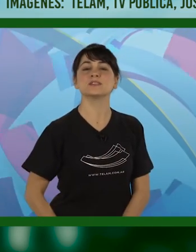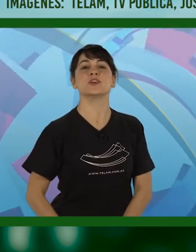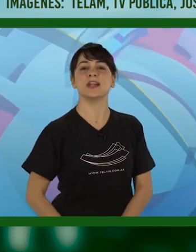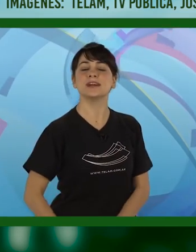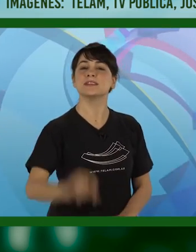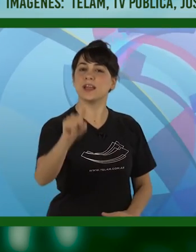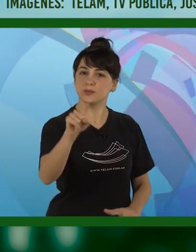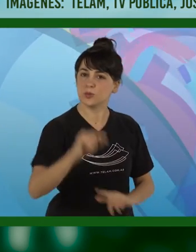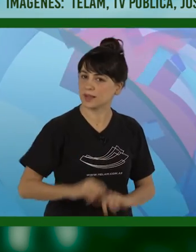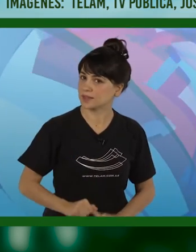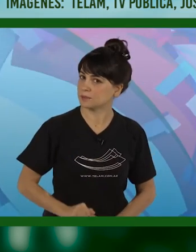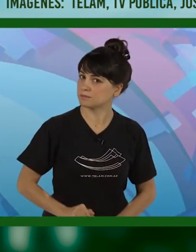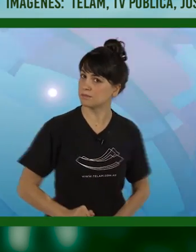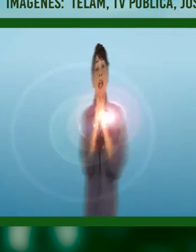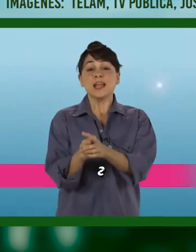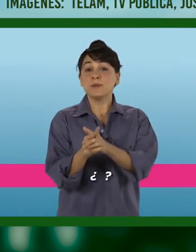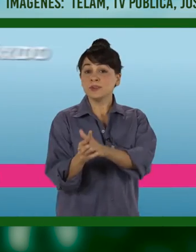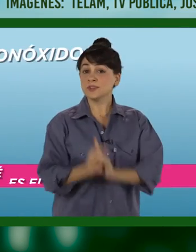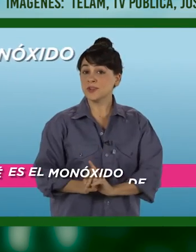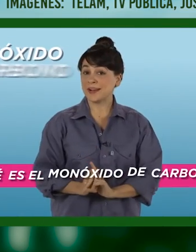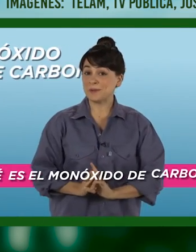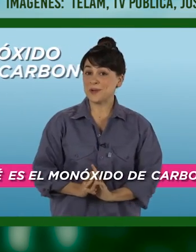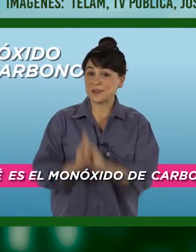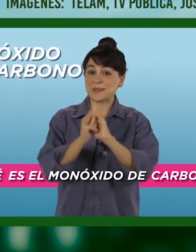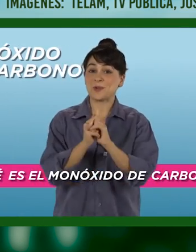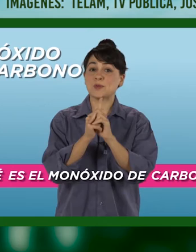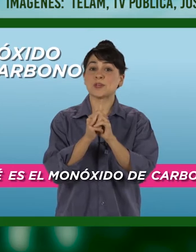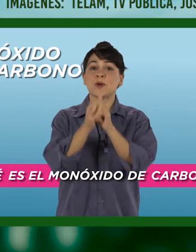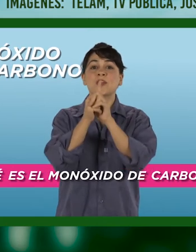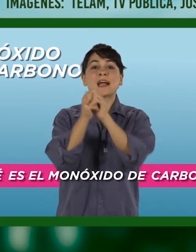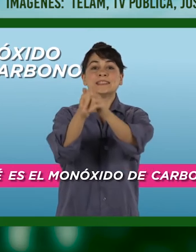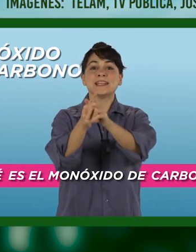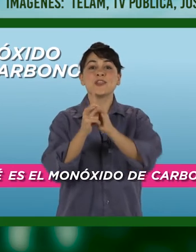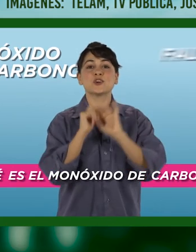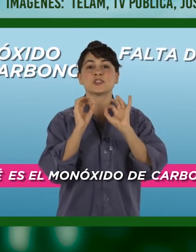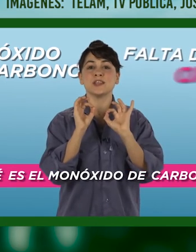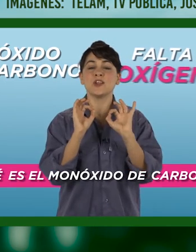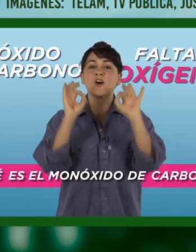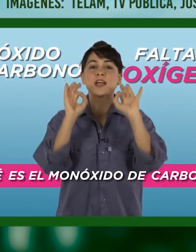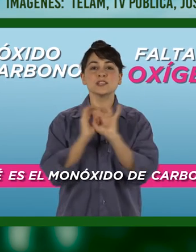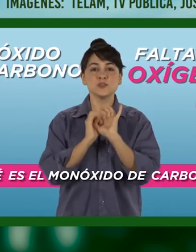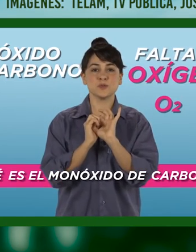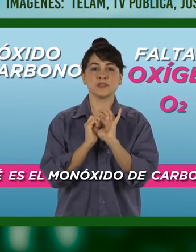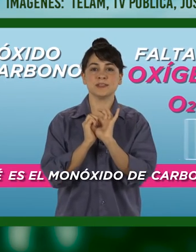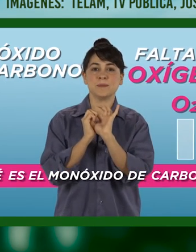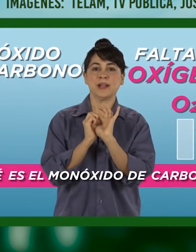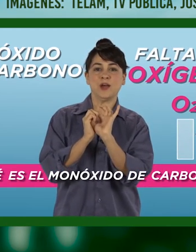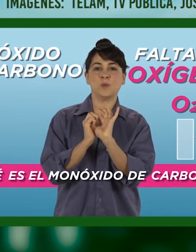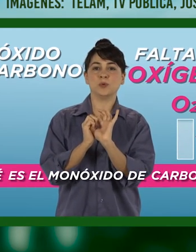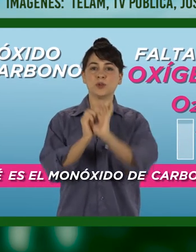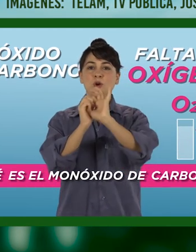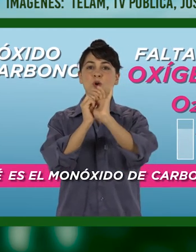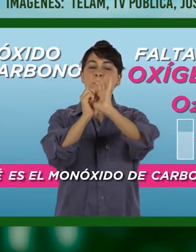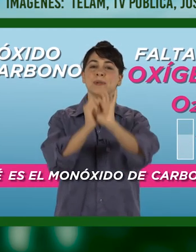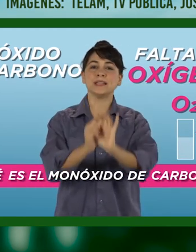a la rentabilidad, y no tiene un valor, tiene un precio que se le impone a aquel que lo utiliza, y si lo utiliza mucho,